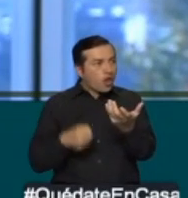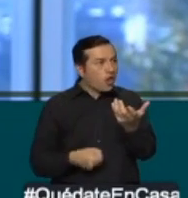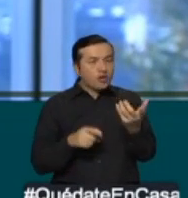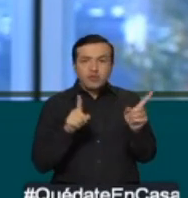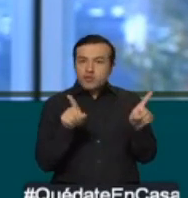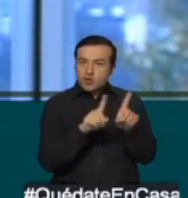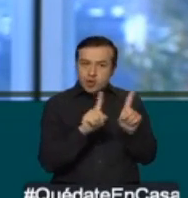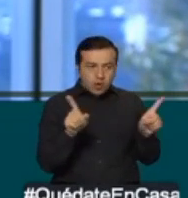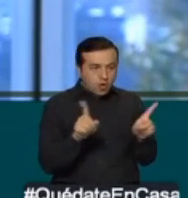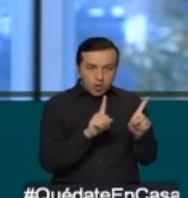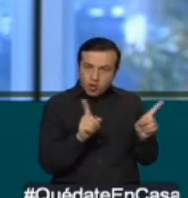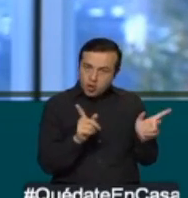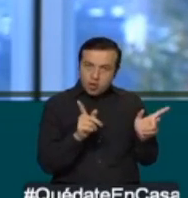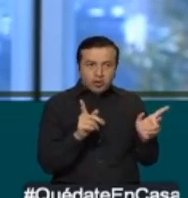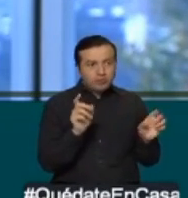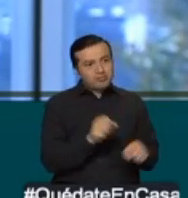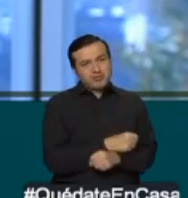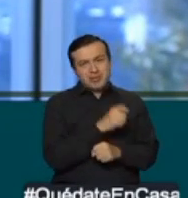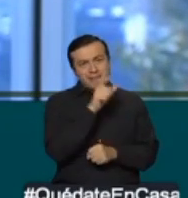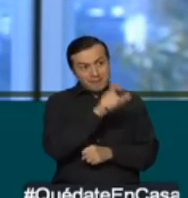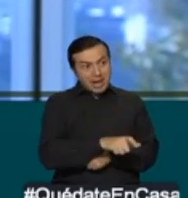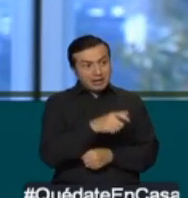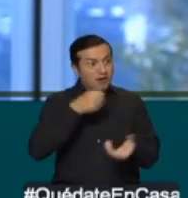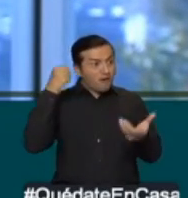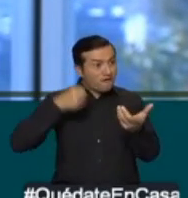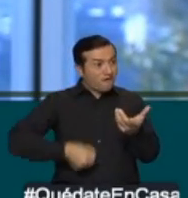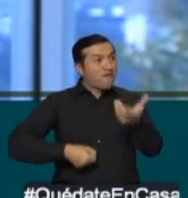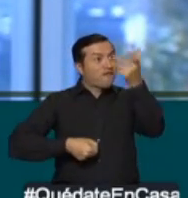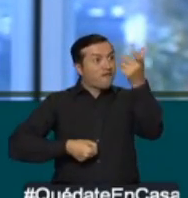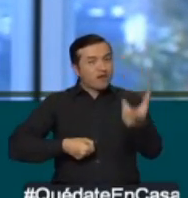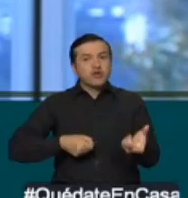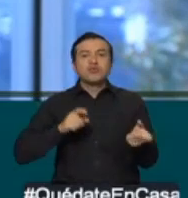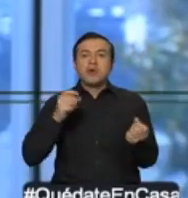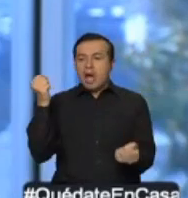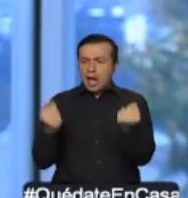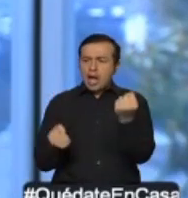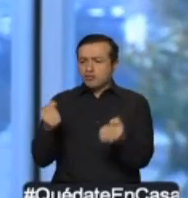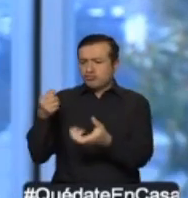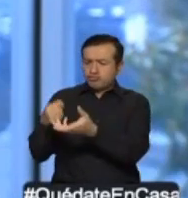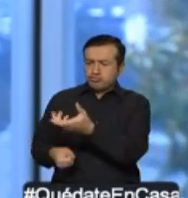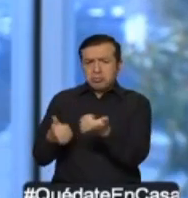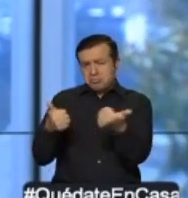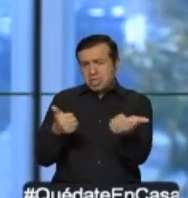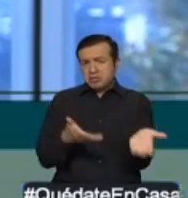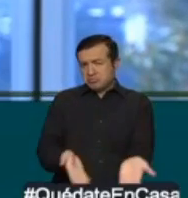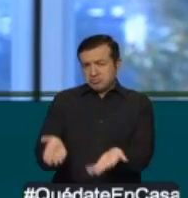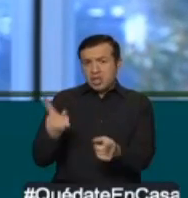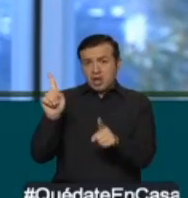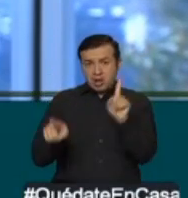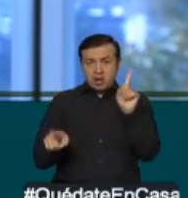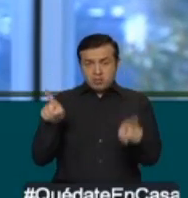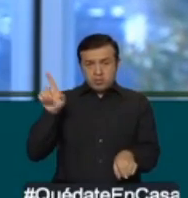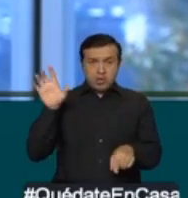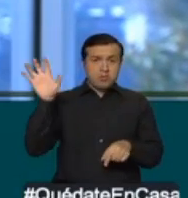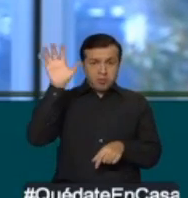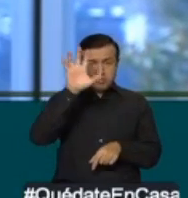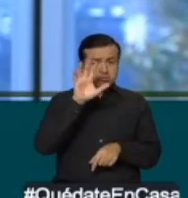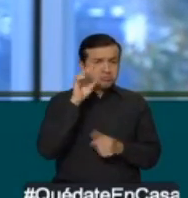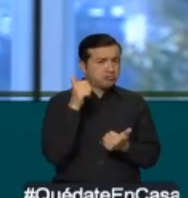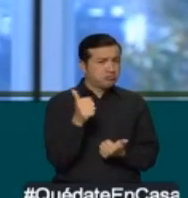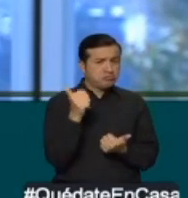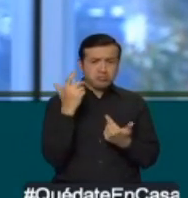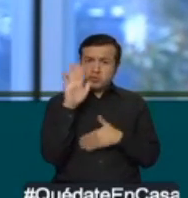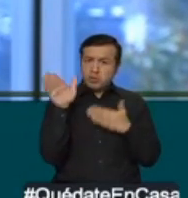temas de salud no corresponde a hacerlo que fumiguen los autos está bien se lo está haciendo en varias de las de las provincias